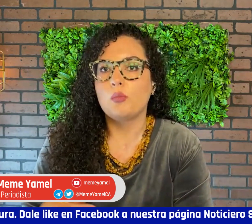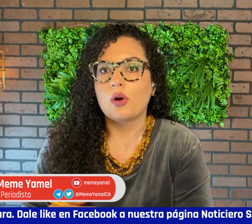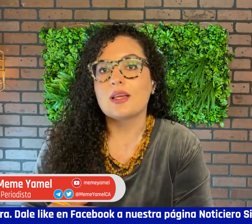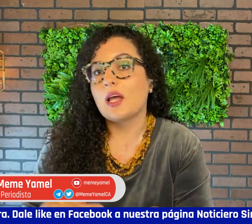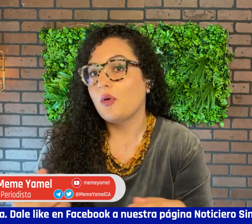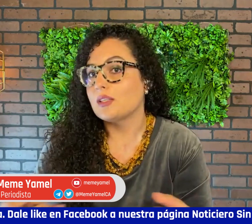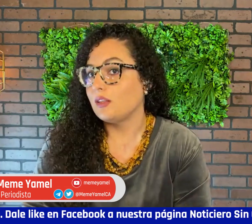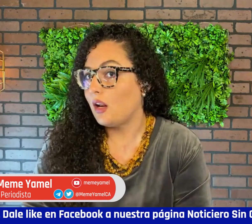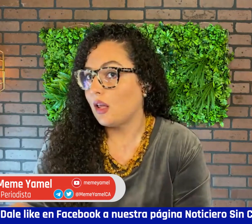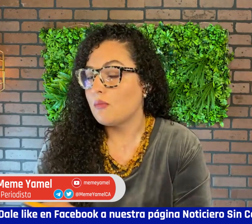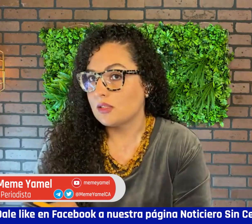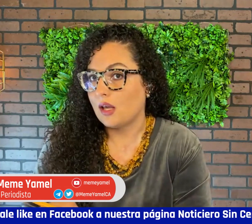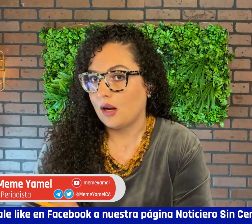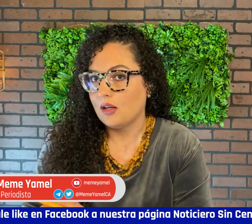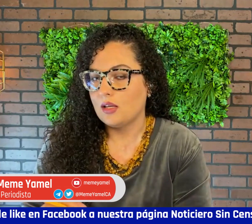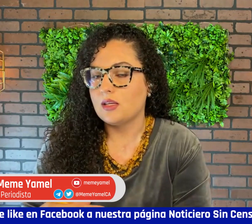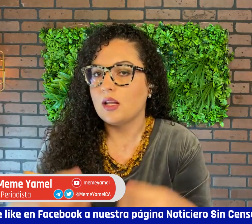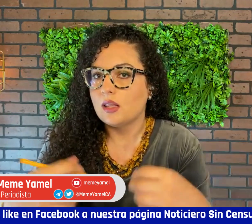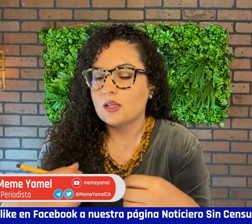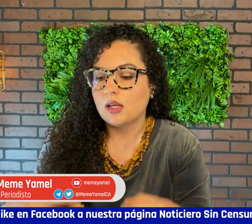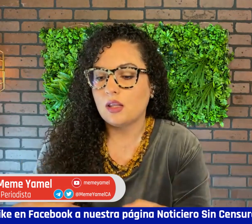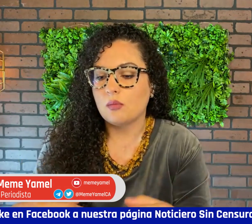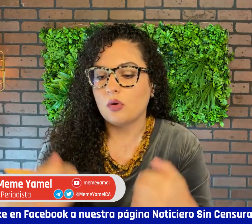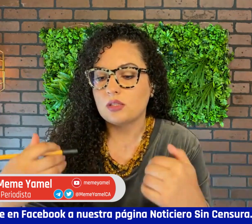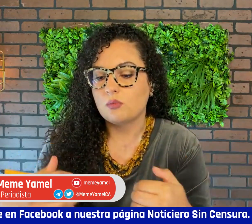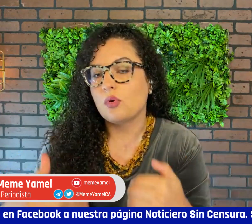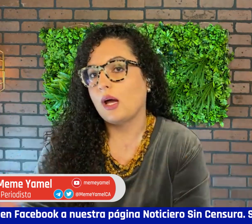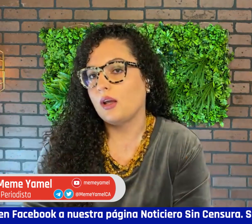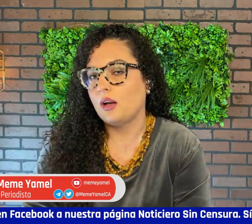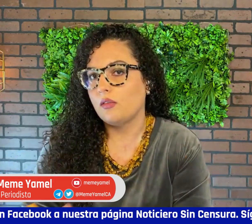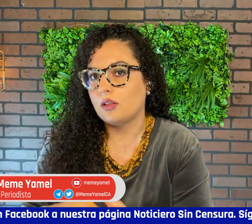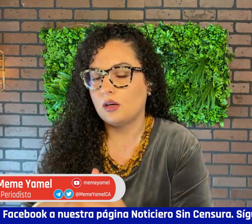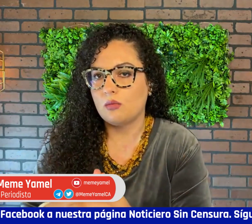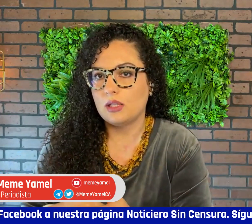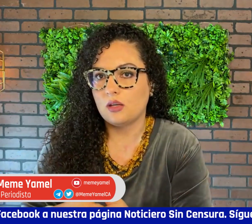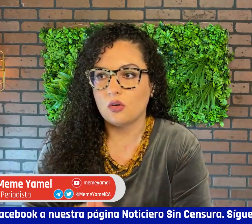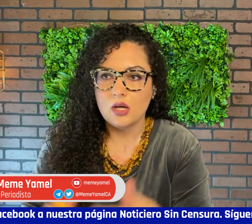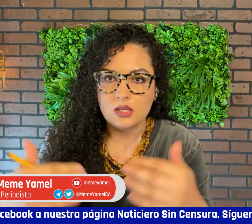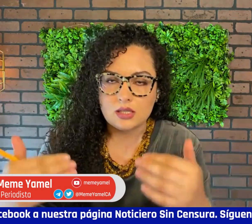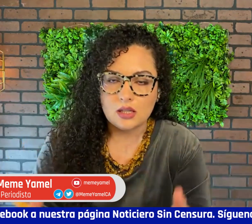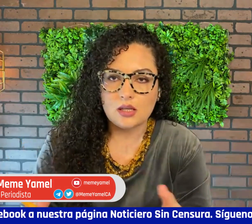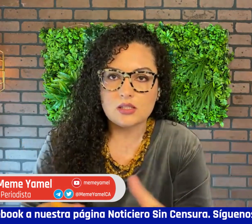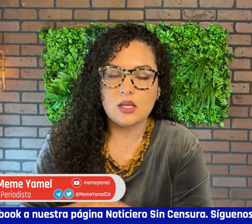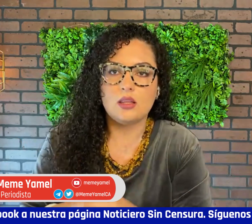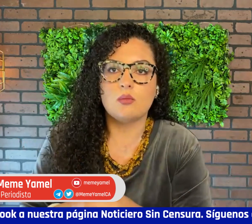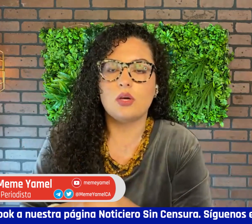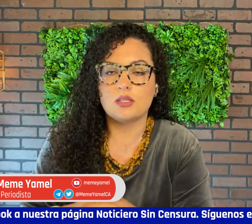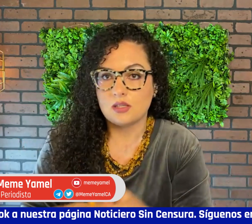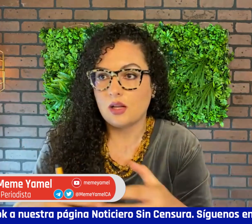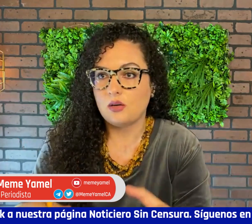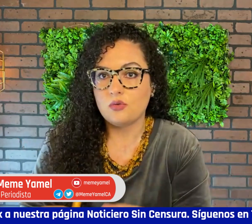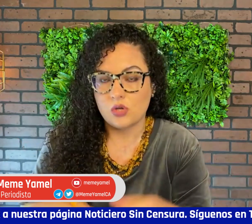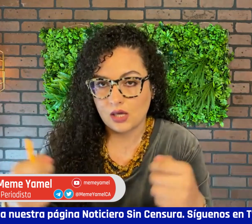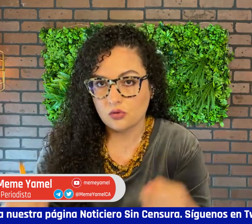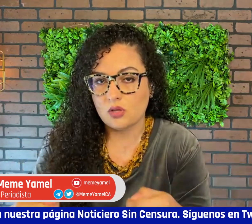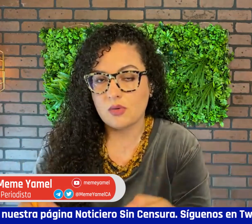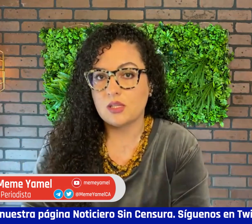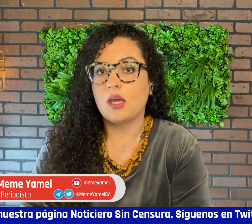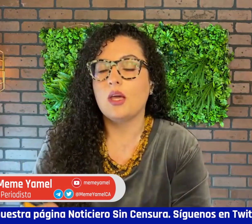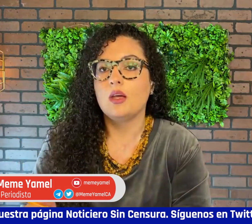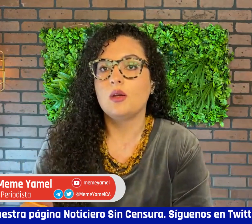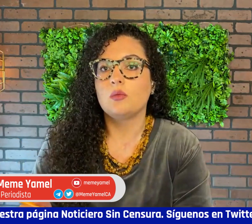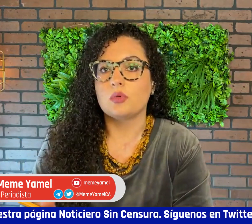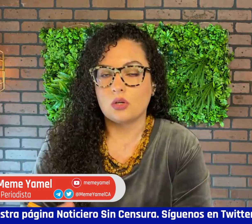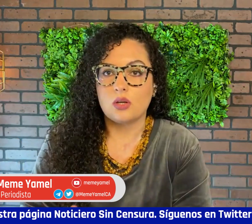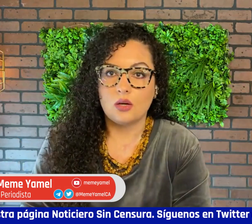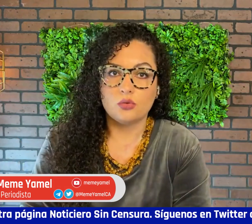perdón, porque es algo que se tiene que investigar. Y si el interés legítimo es empujar el elefante reumático, y si el interés legítimo es hacer la denuncia y que esto se